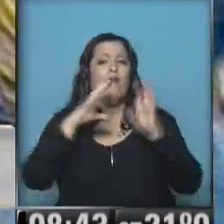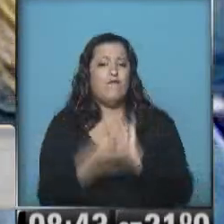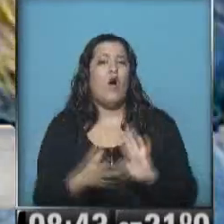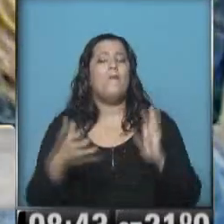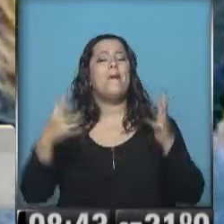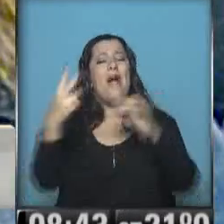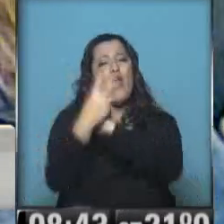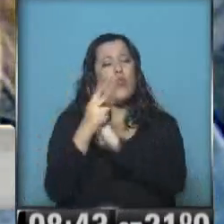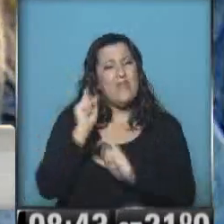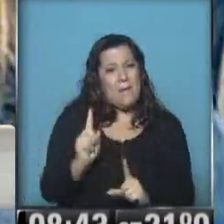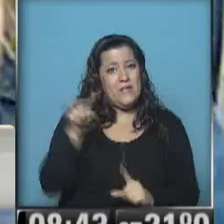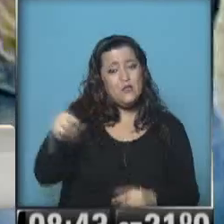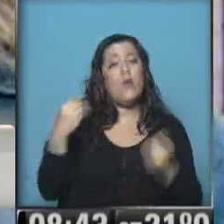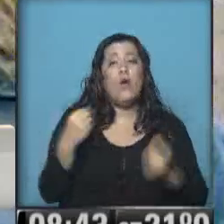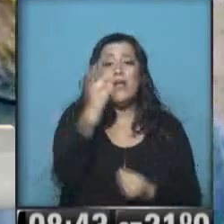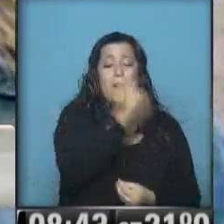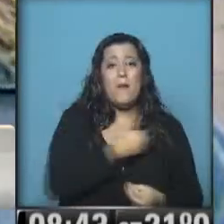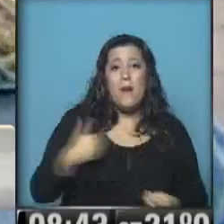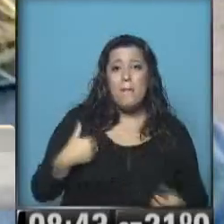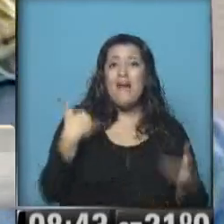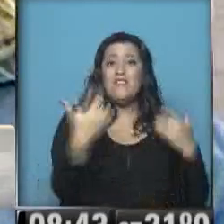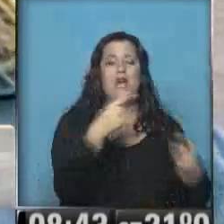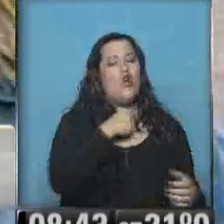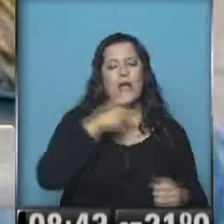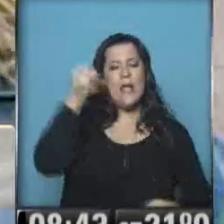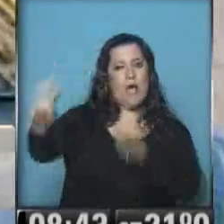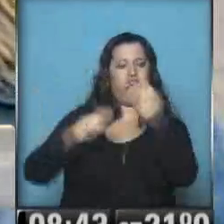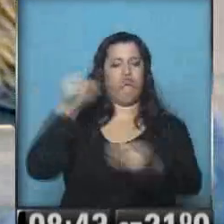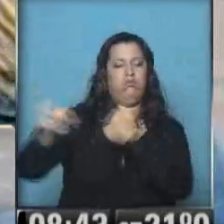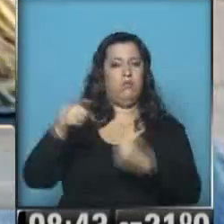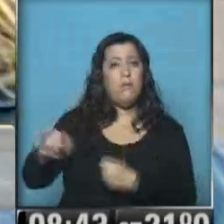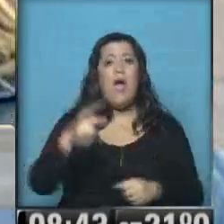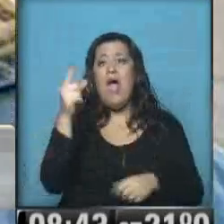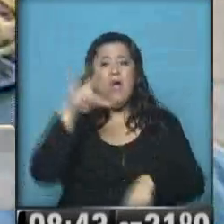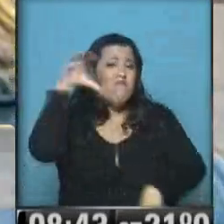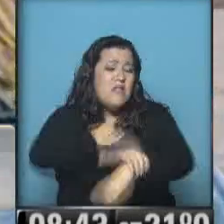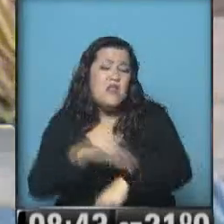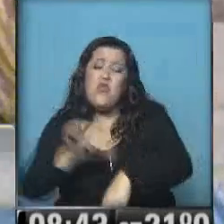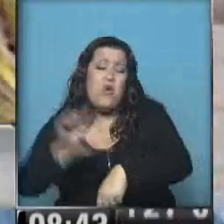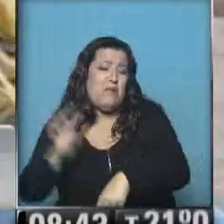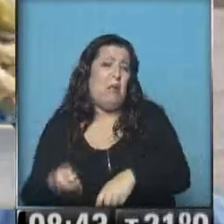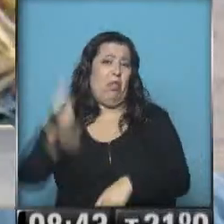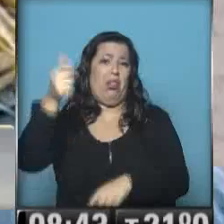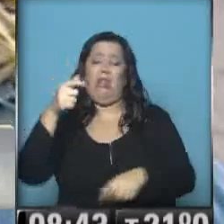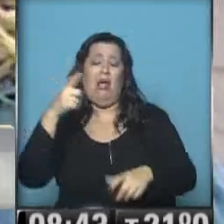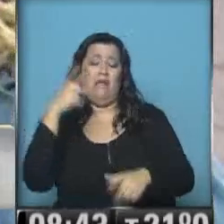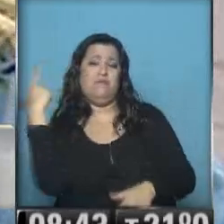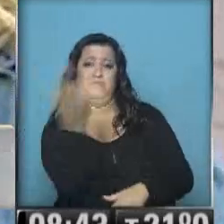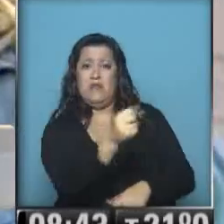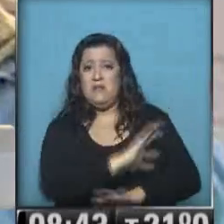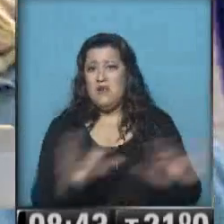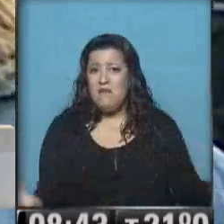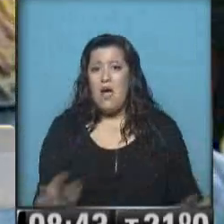ya que los padres y los vecinos lo querían linchar se lo llevaron al reto lo largaron dijeron que con las denuncias realizadas como no